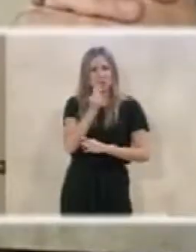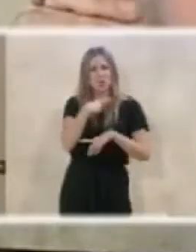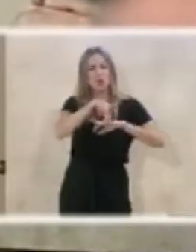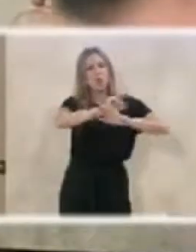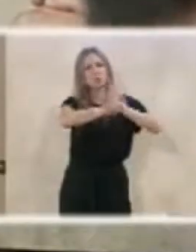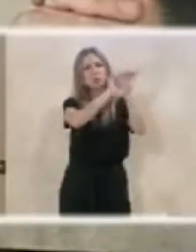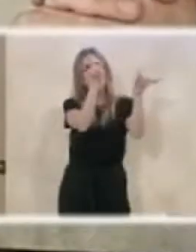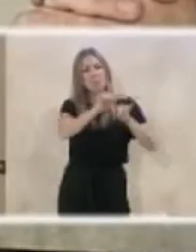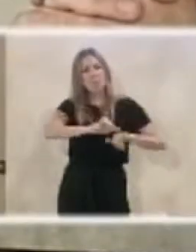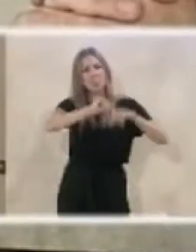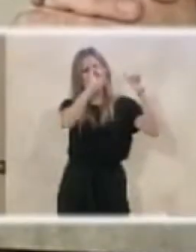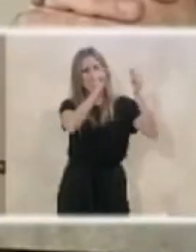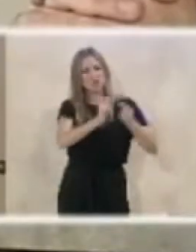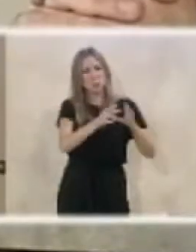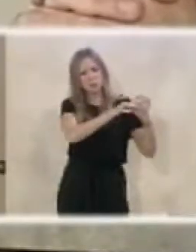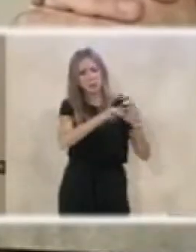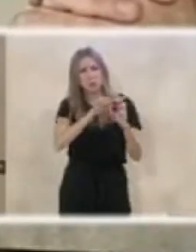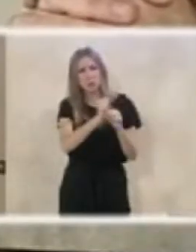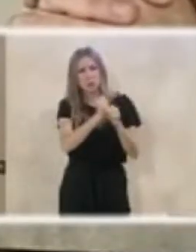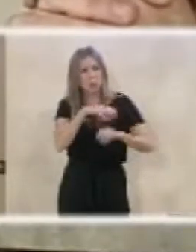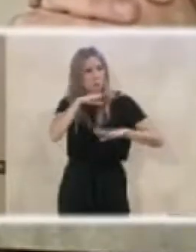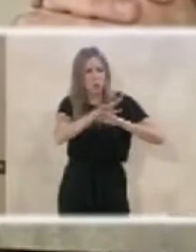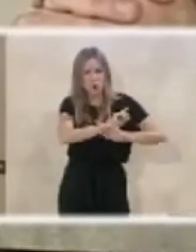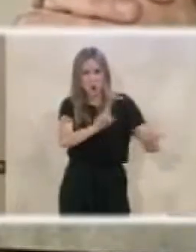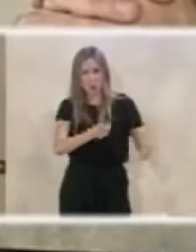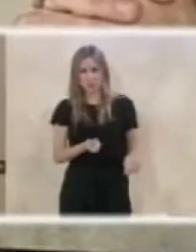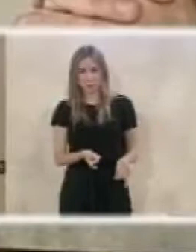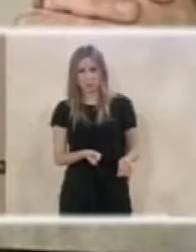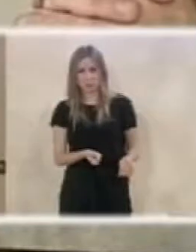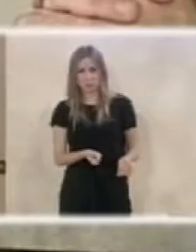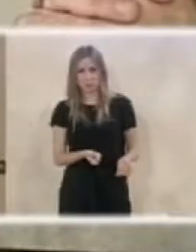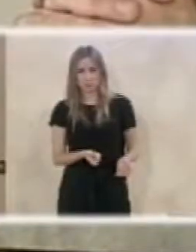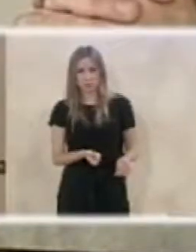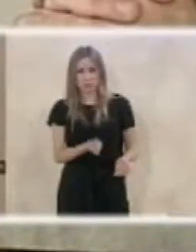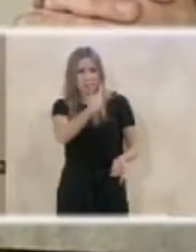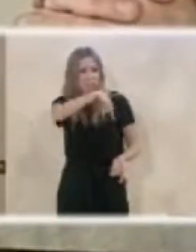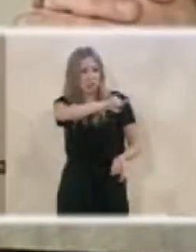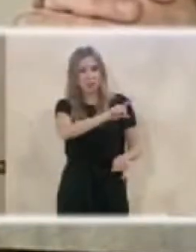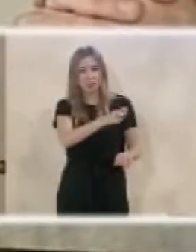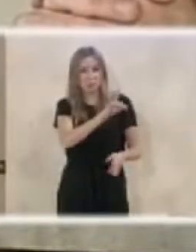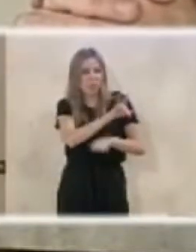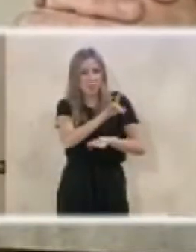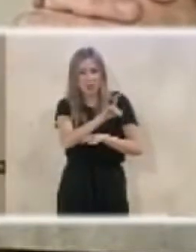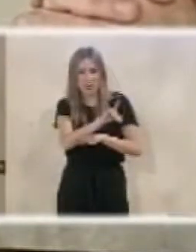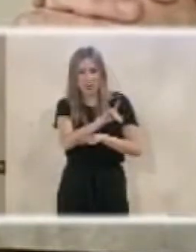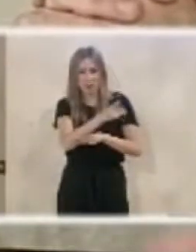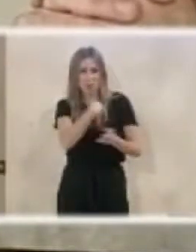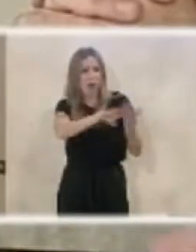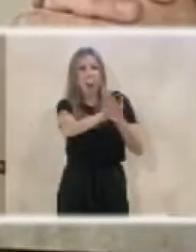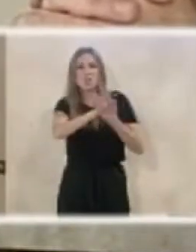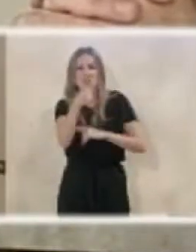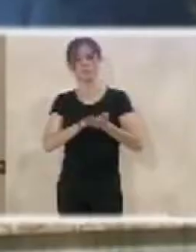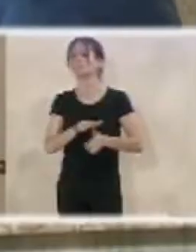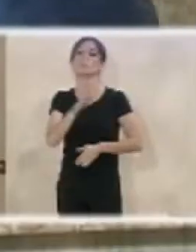un presupuesto a hacer una serie de actuaciones que luego incumplen, con lo cual están defraudando a los vecinos